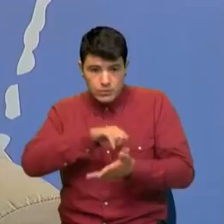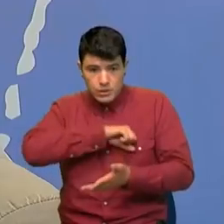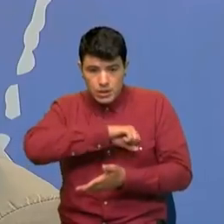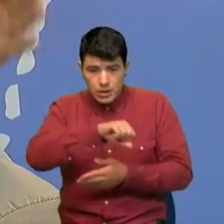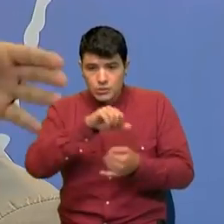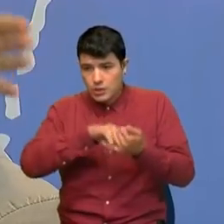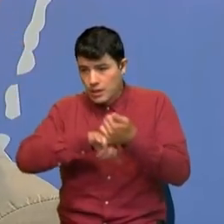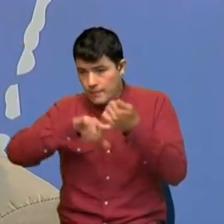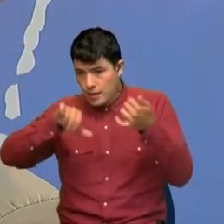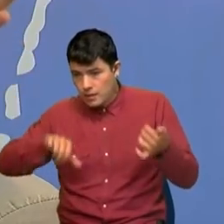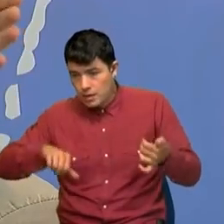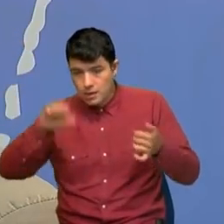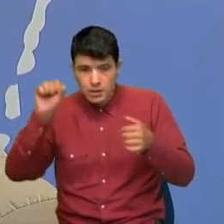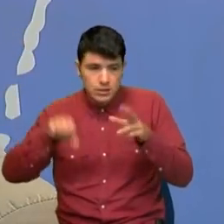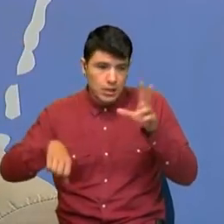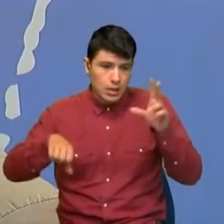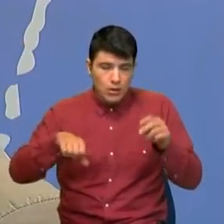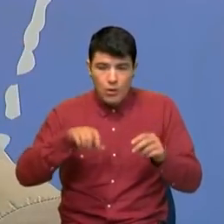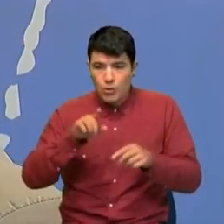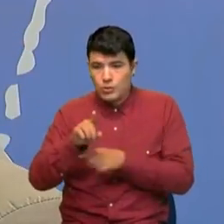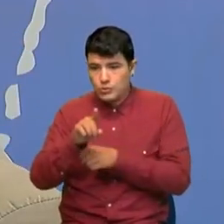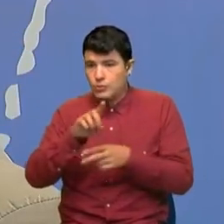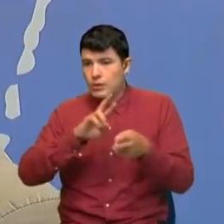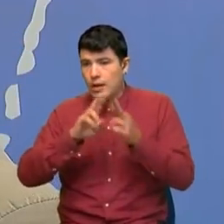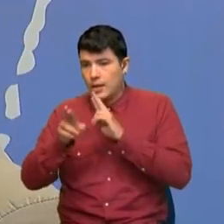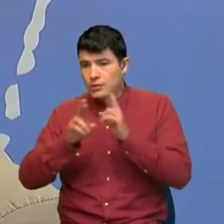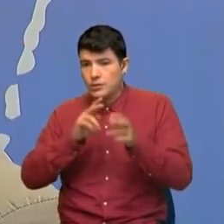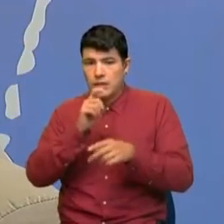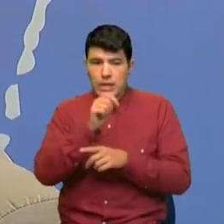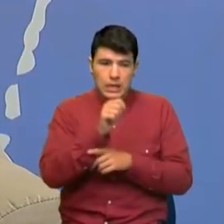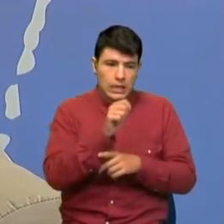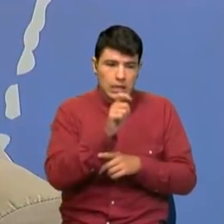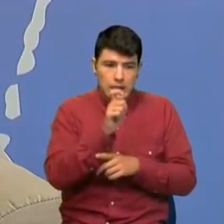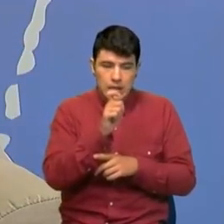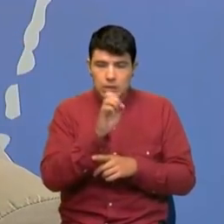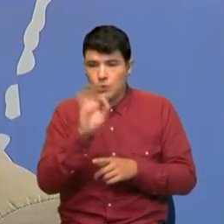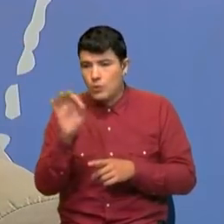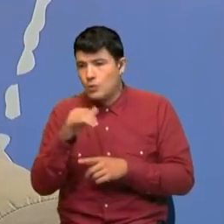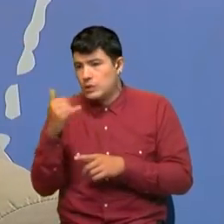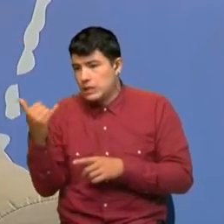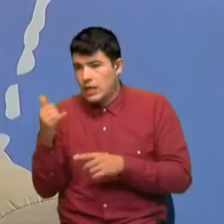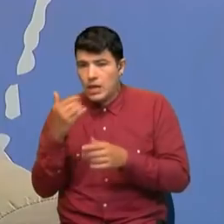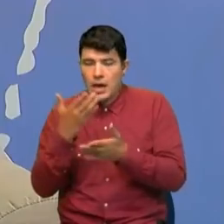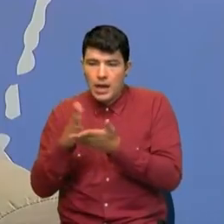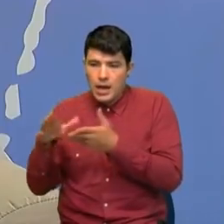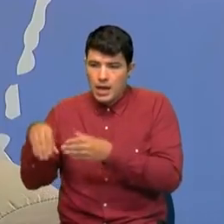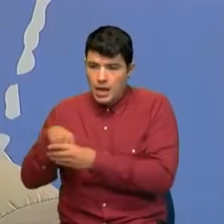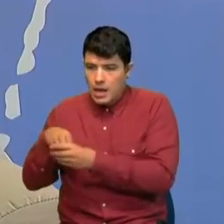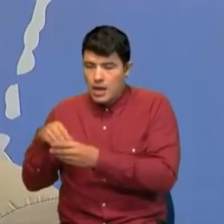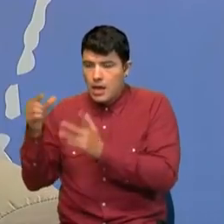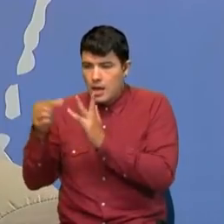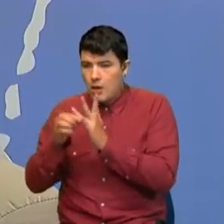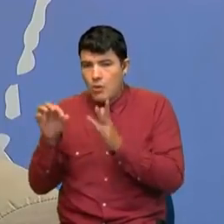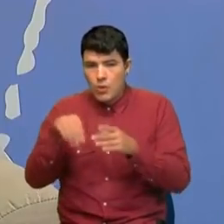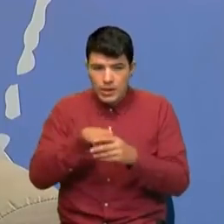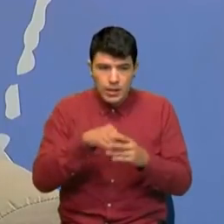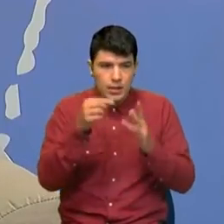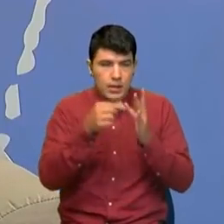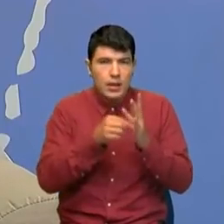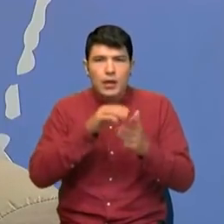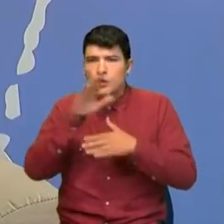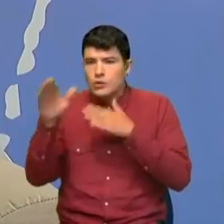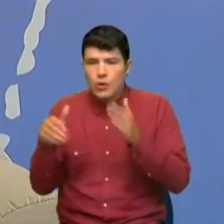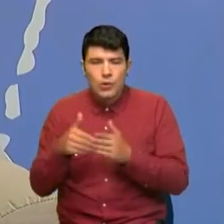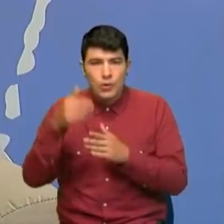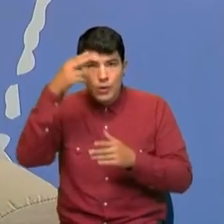independientemente sean producto de una relación X o una relación Y, una relación extramatrimonial o una relación matrimonial. Todos ostentan